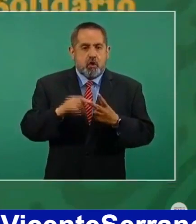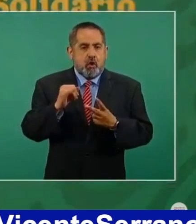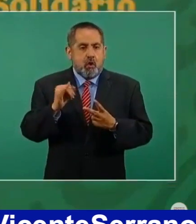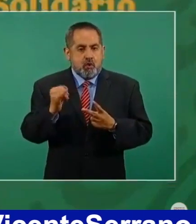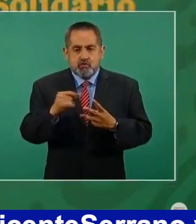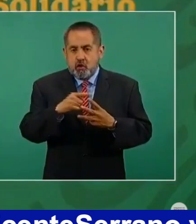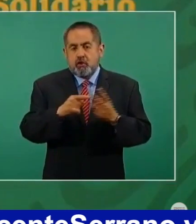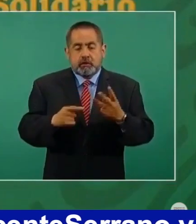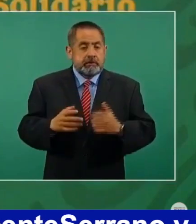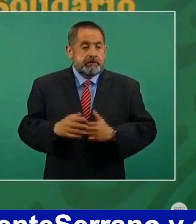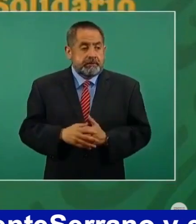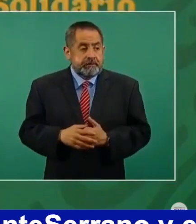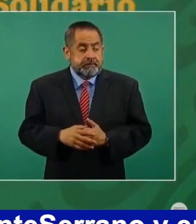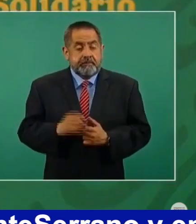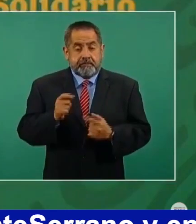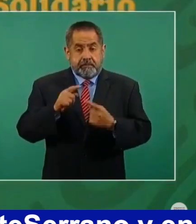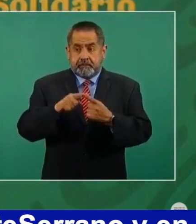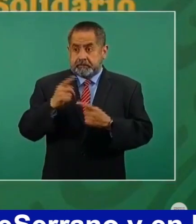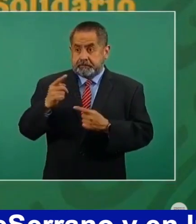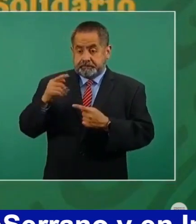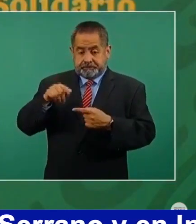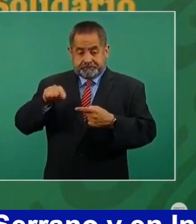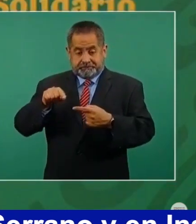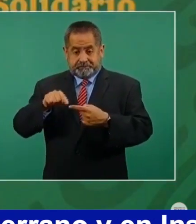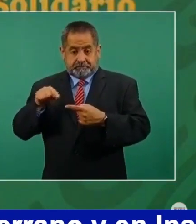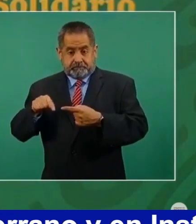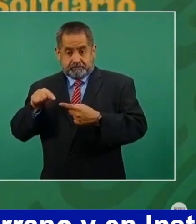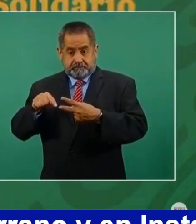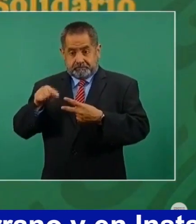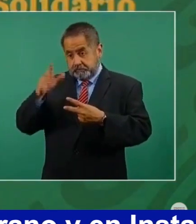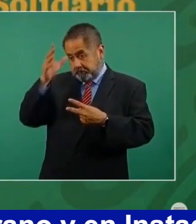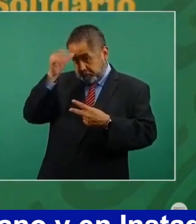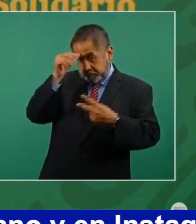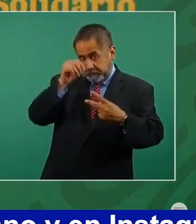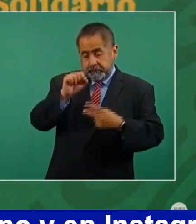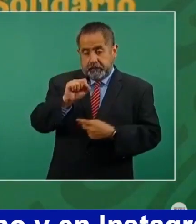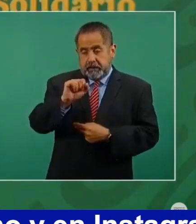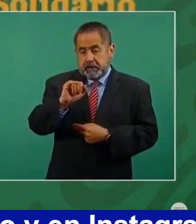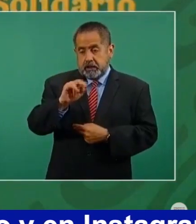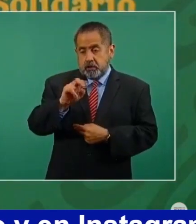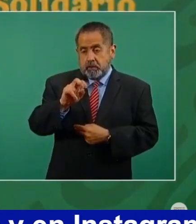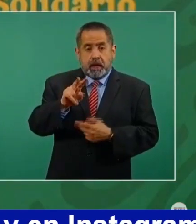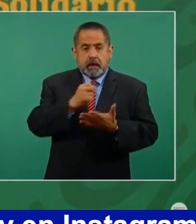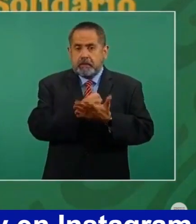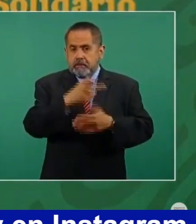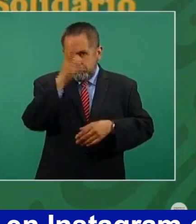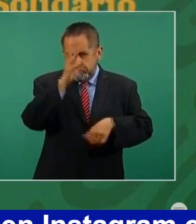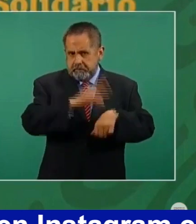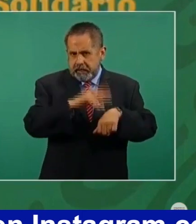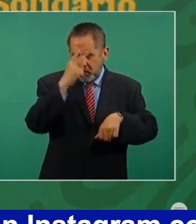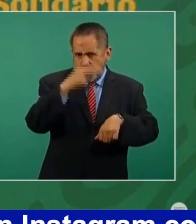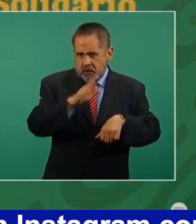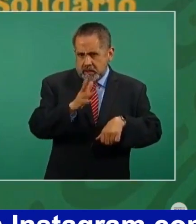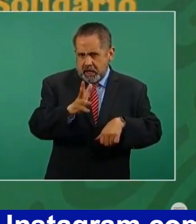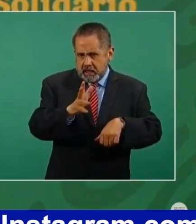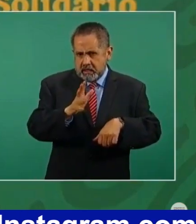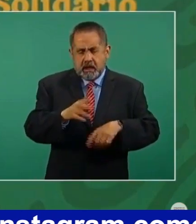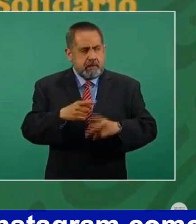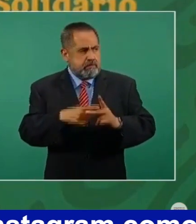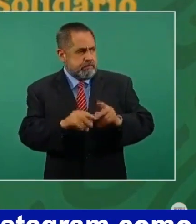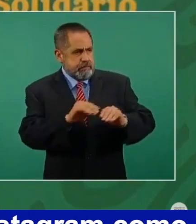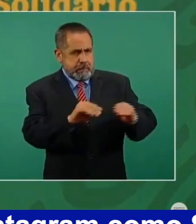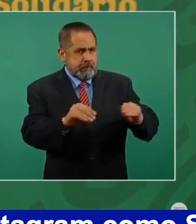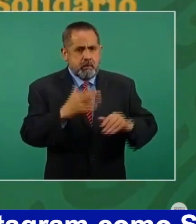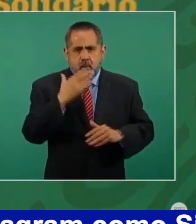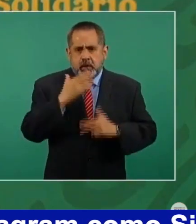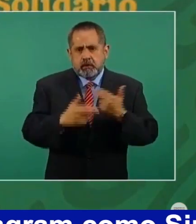con estos dos acuerdos que están muy avanzados, Sinovac ya está autorizada en México, ya las está aplicando con